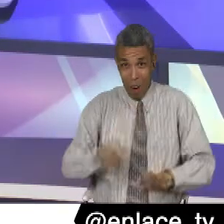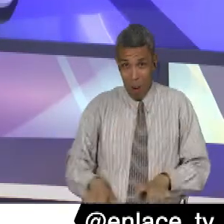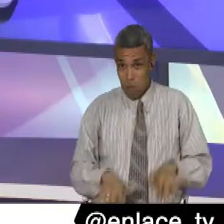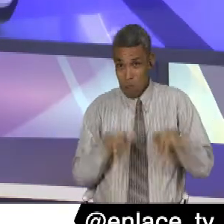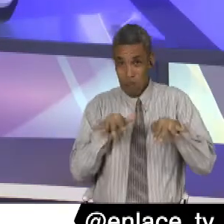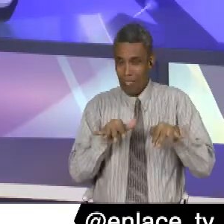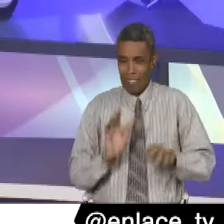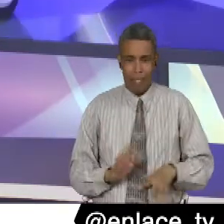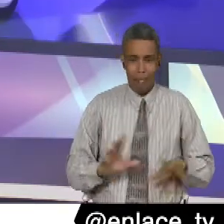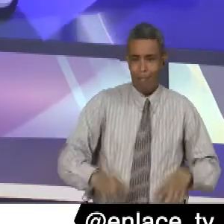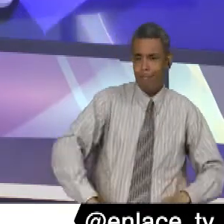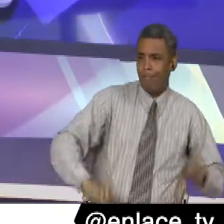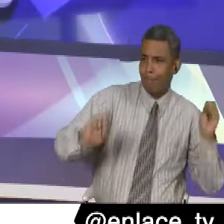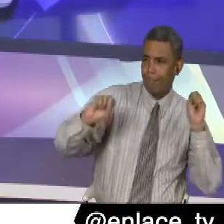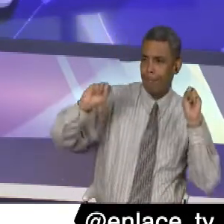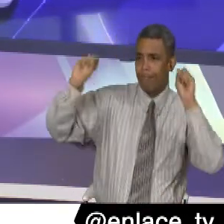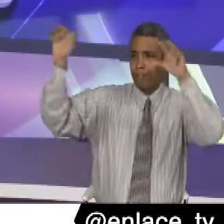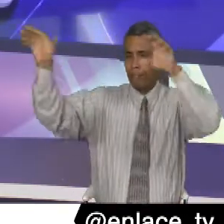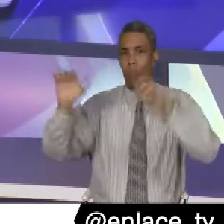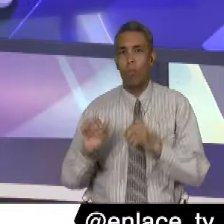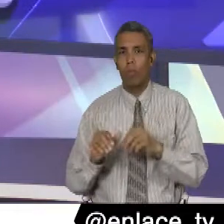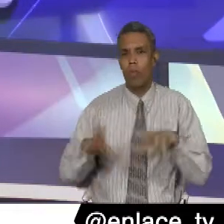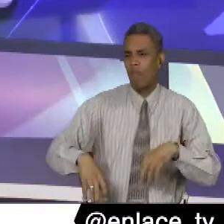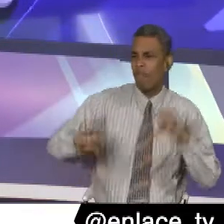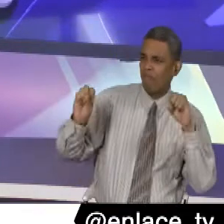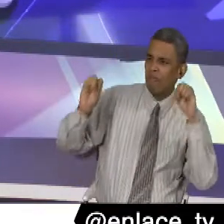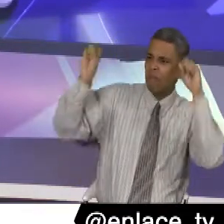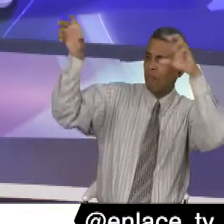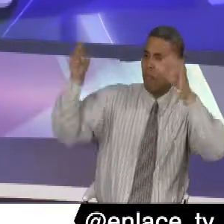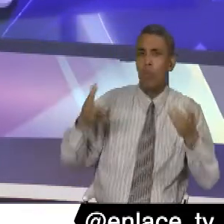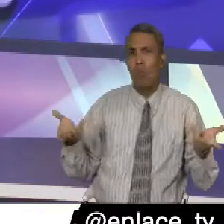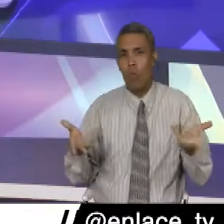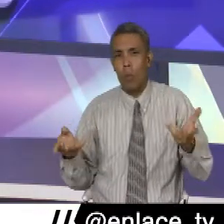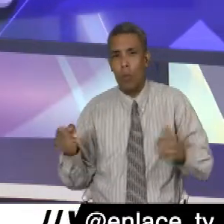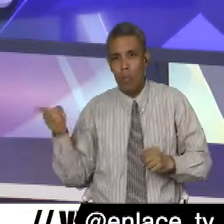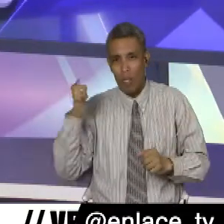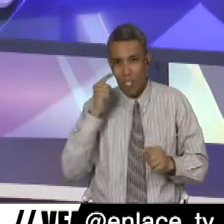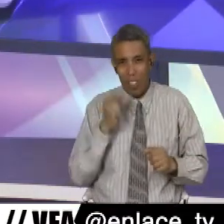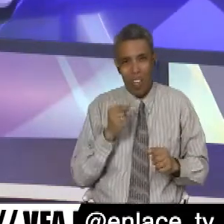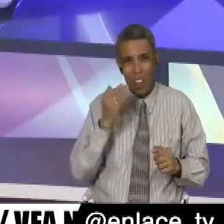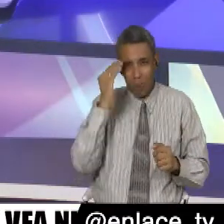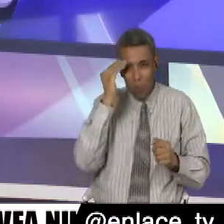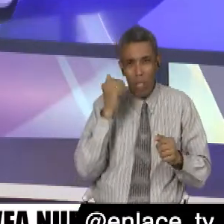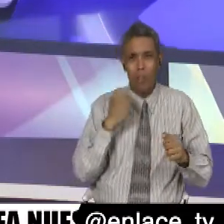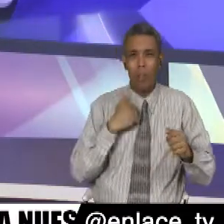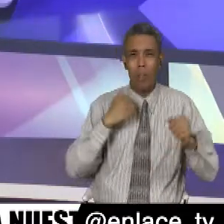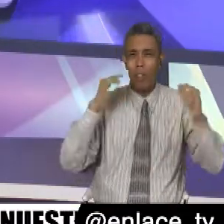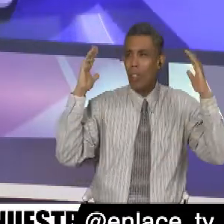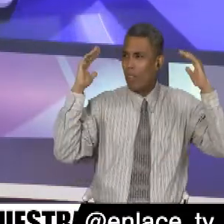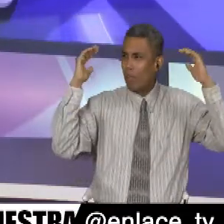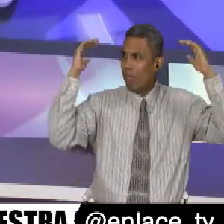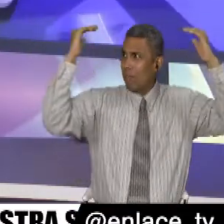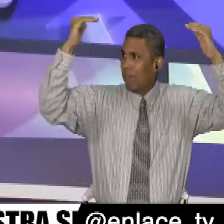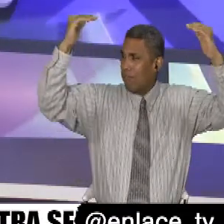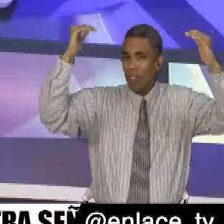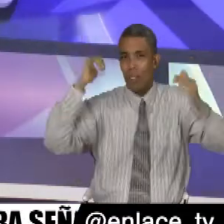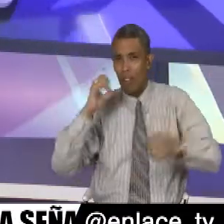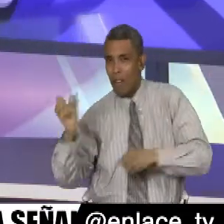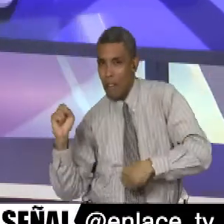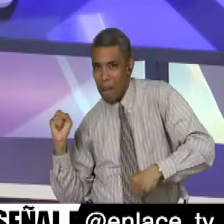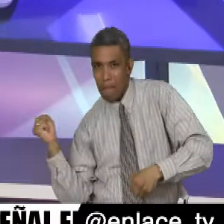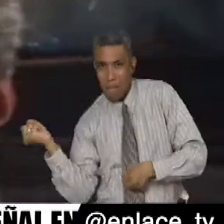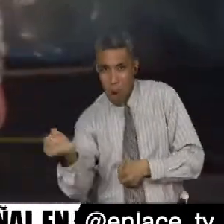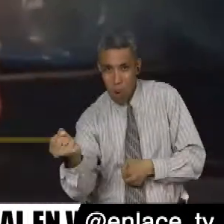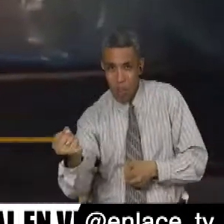software será designado por ahora como albergue temporal para las familias que tengan que ser reubicadas debido a las inundaciones